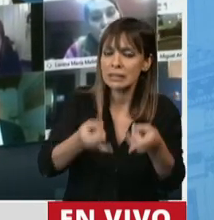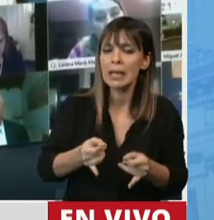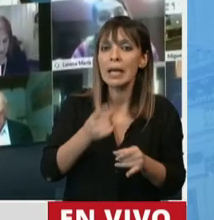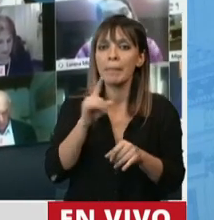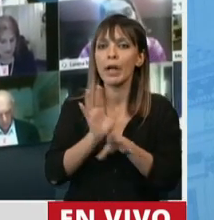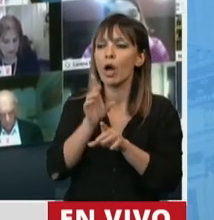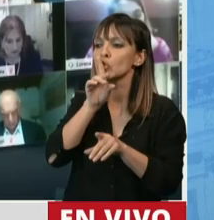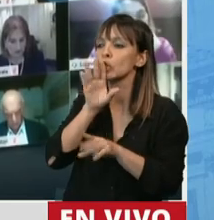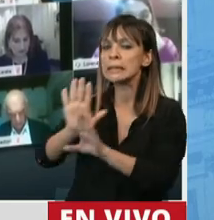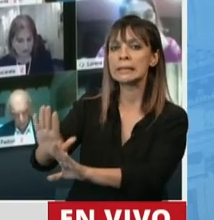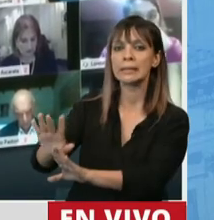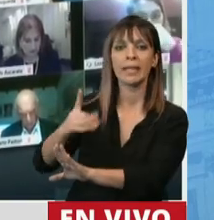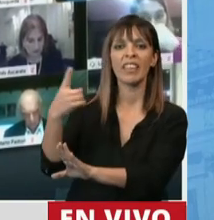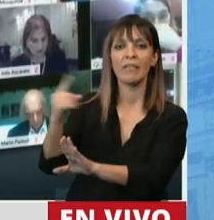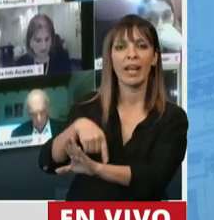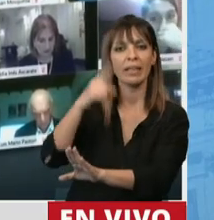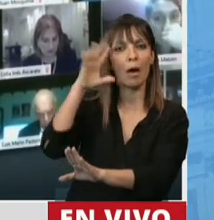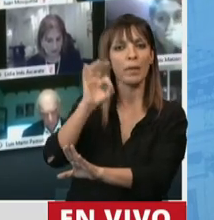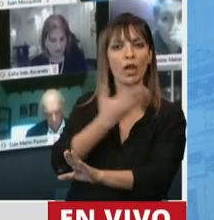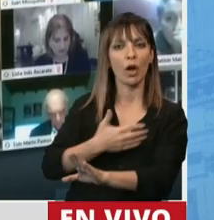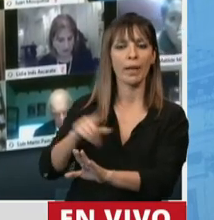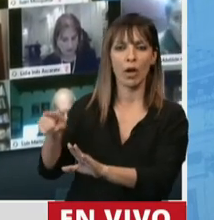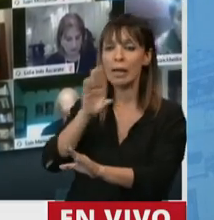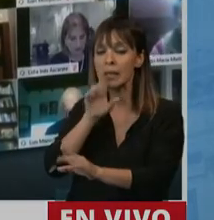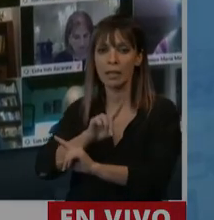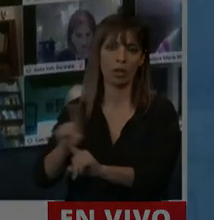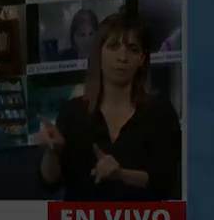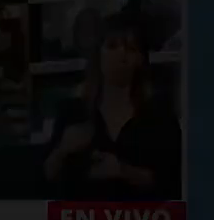sin mordazas a los que piensan distinto al gobierno nacional. Muchas gracias, señor presidente. Gracias, diputado.